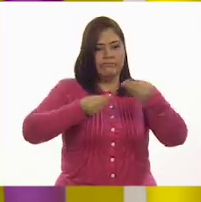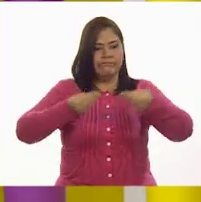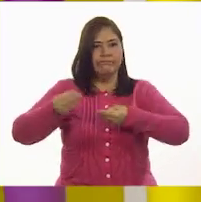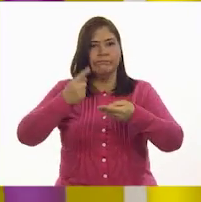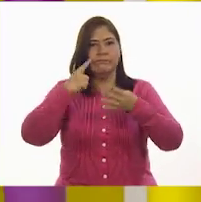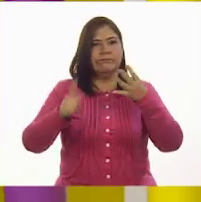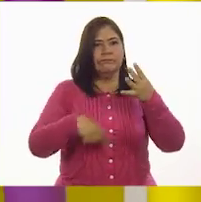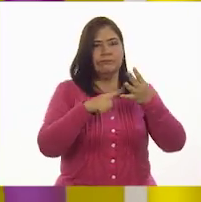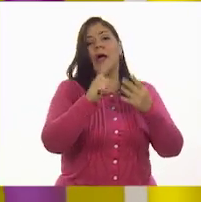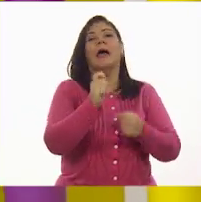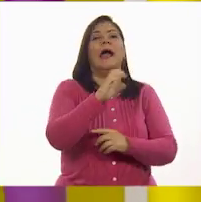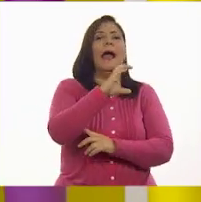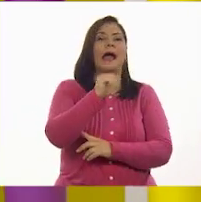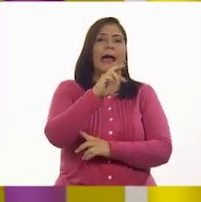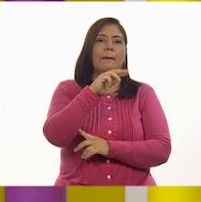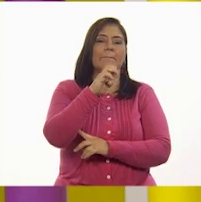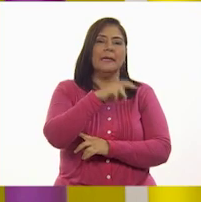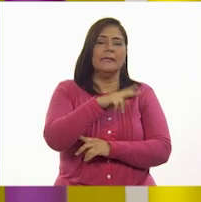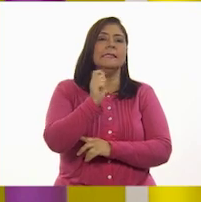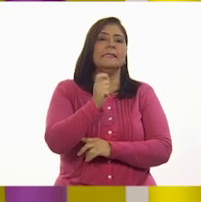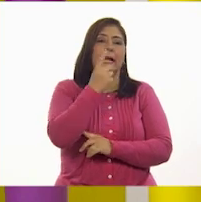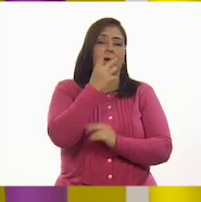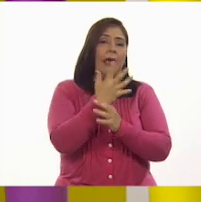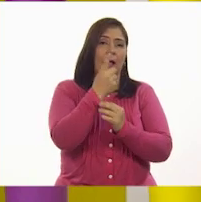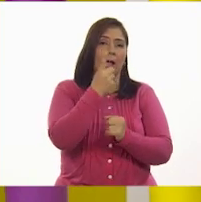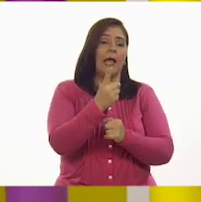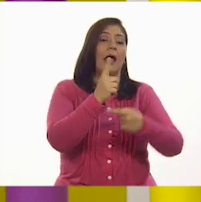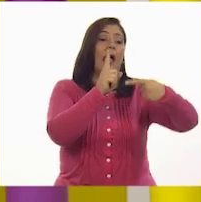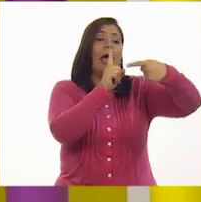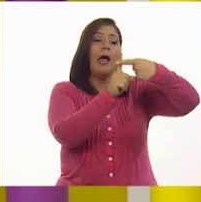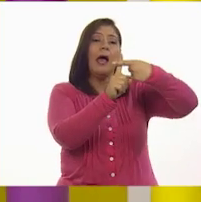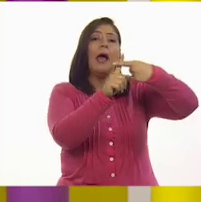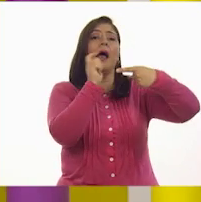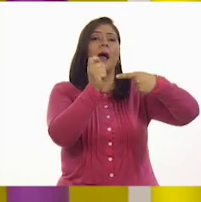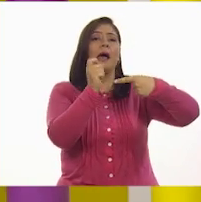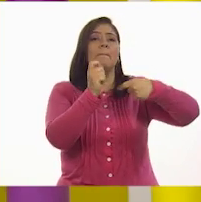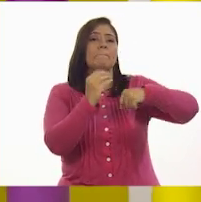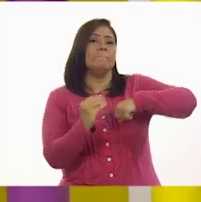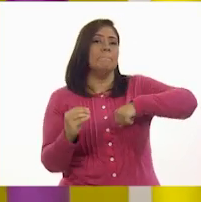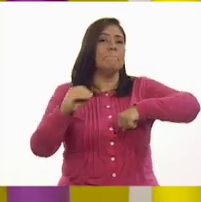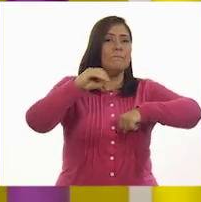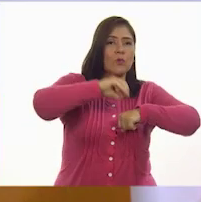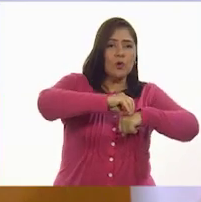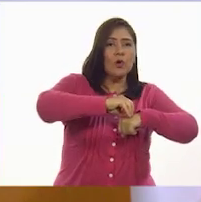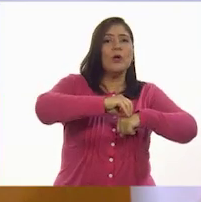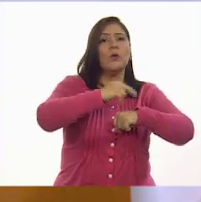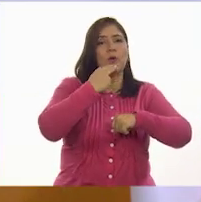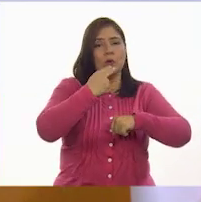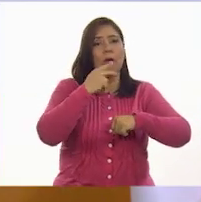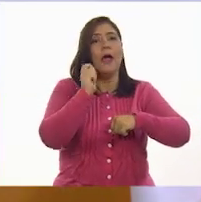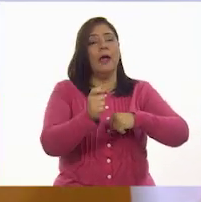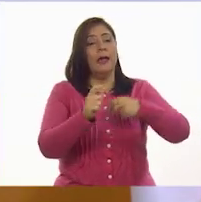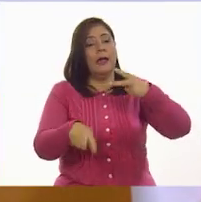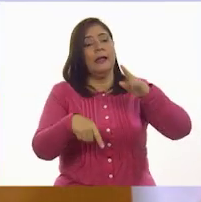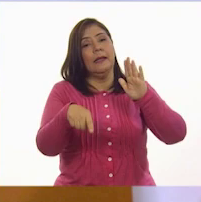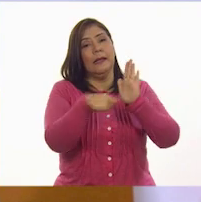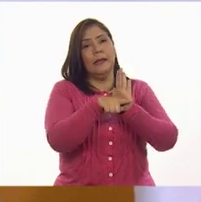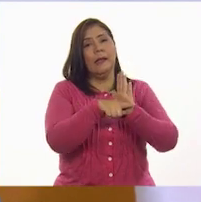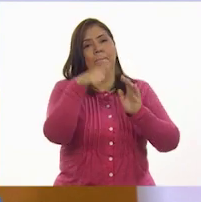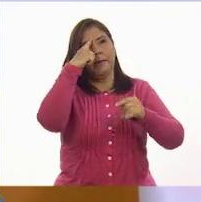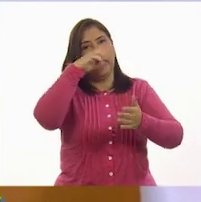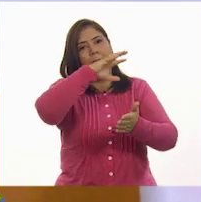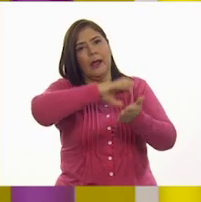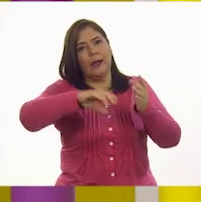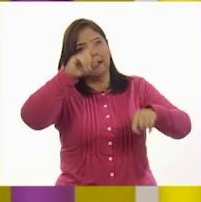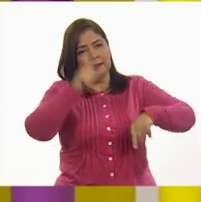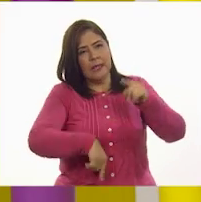Carmen nos dice, el signo con forma de cruz sirve para agregar y el de una rayita para quitar, como cuando nos pasamos de